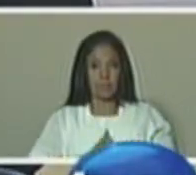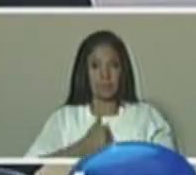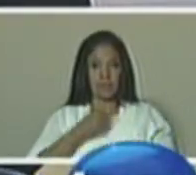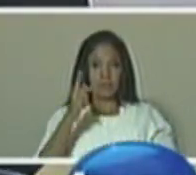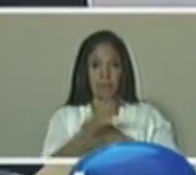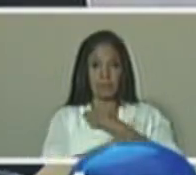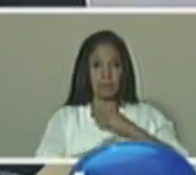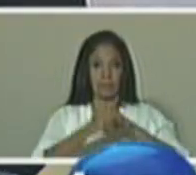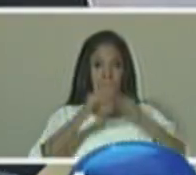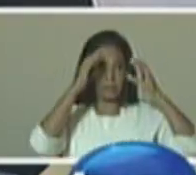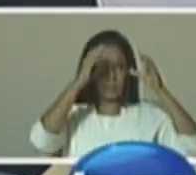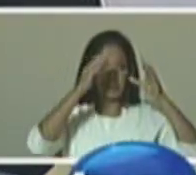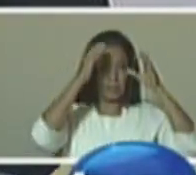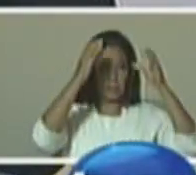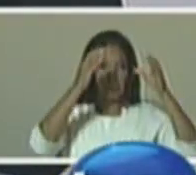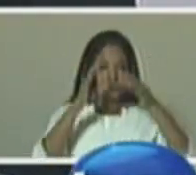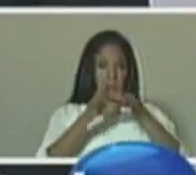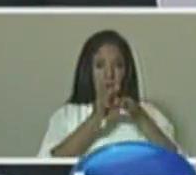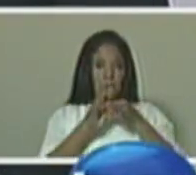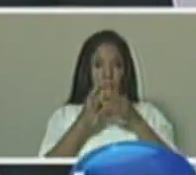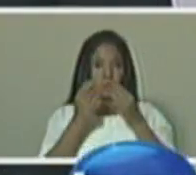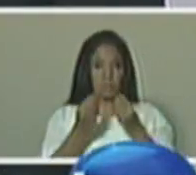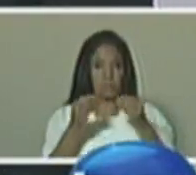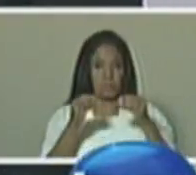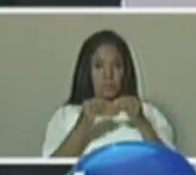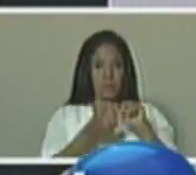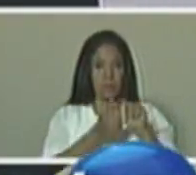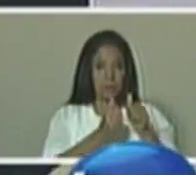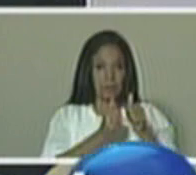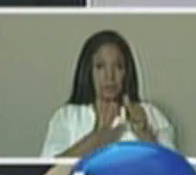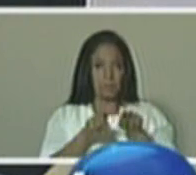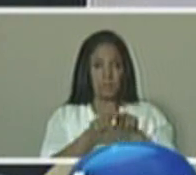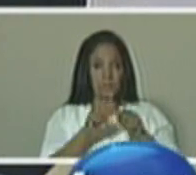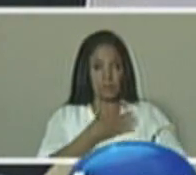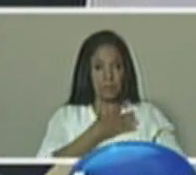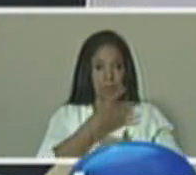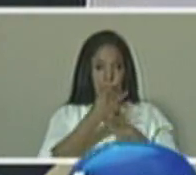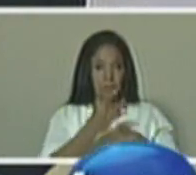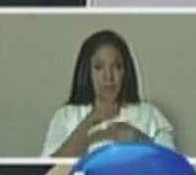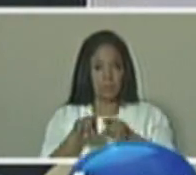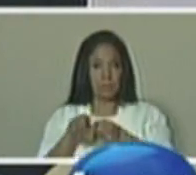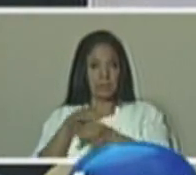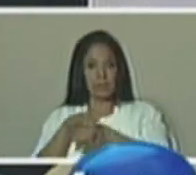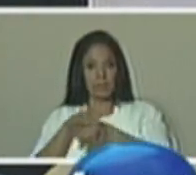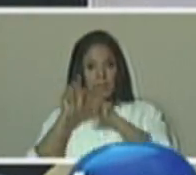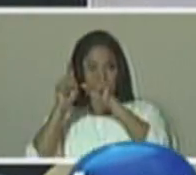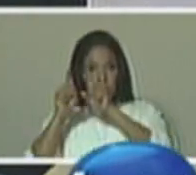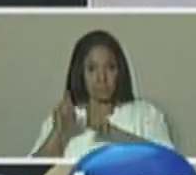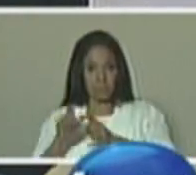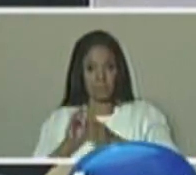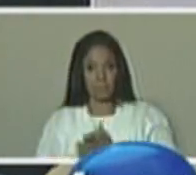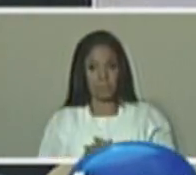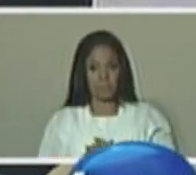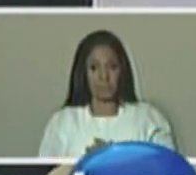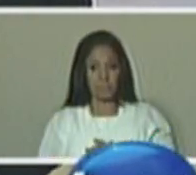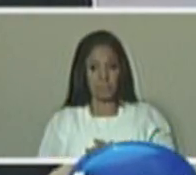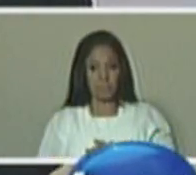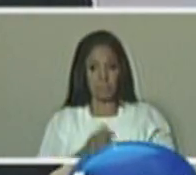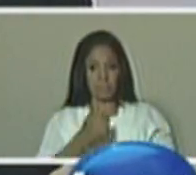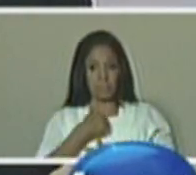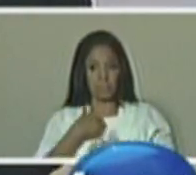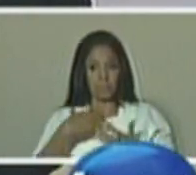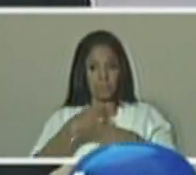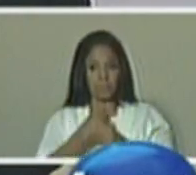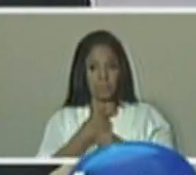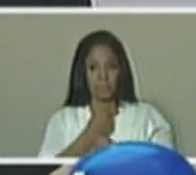es la cultura. Y nos une muchísimo el deporte, que es la parte de la salud, y la base, que es la educación. Entonces yo creo que, bueno, yo ya lo he hecho, y